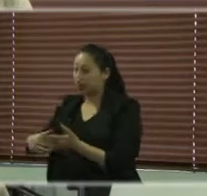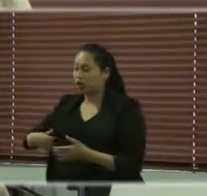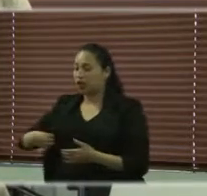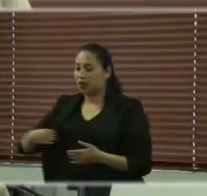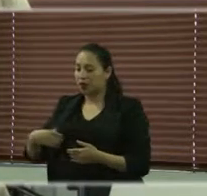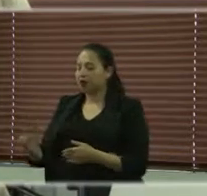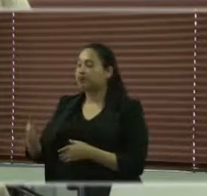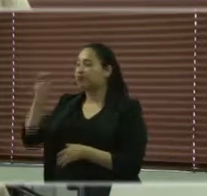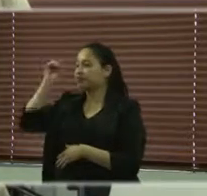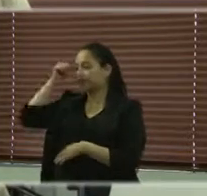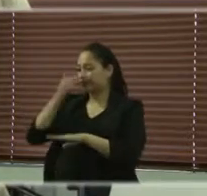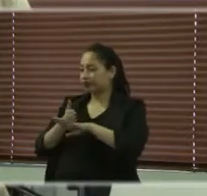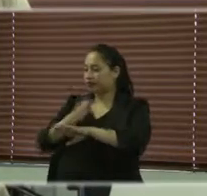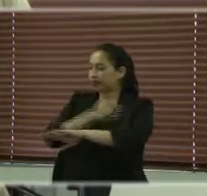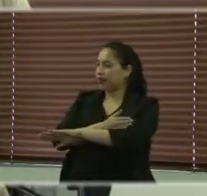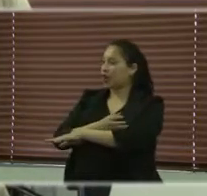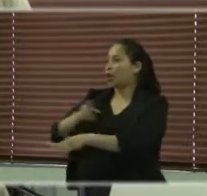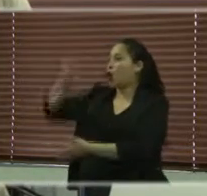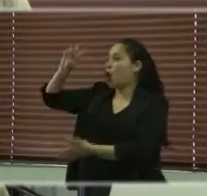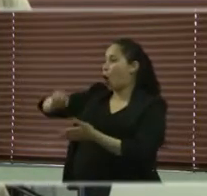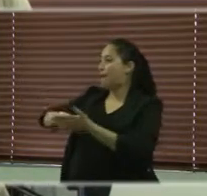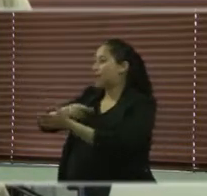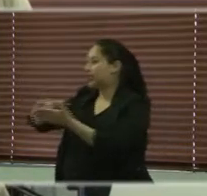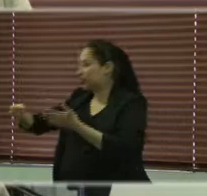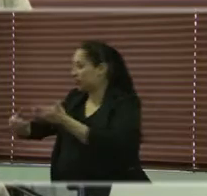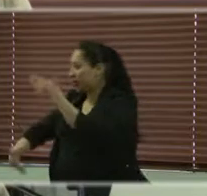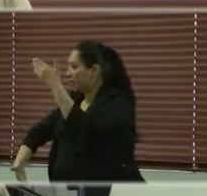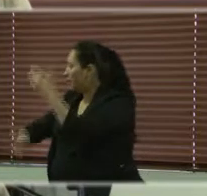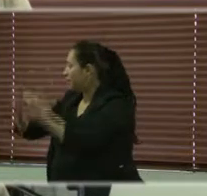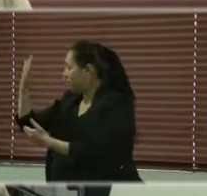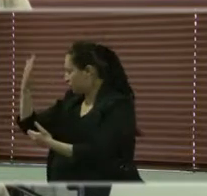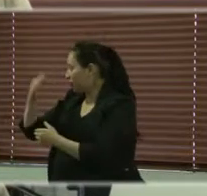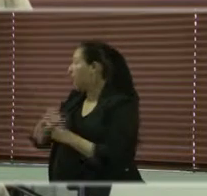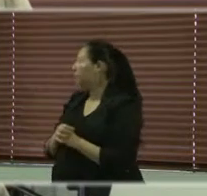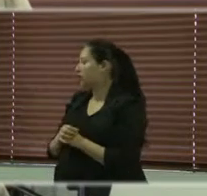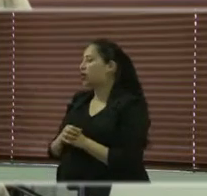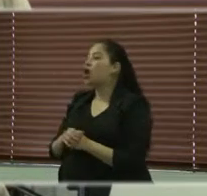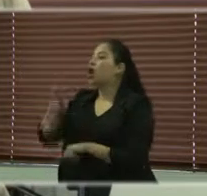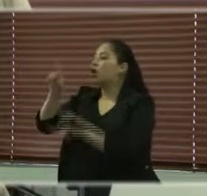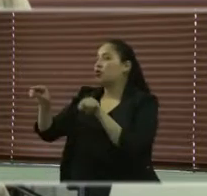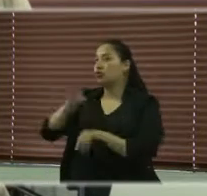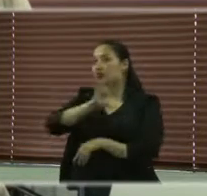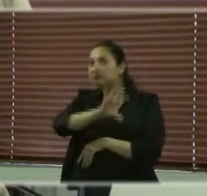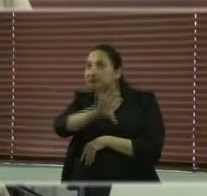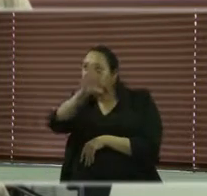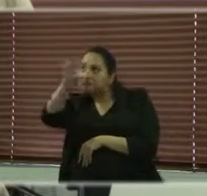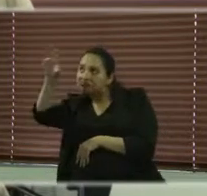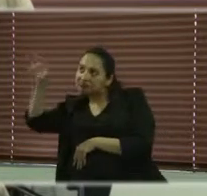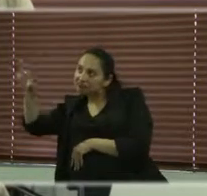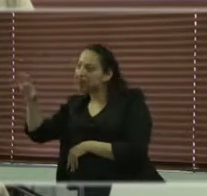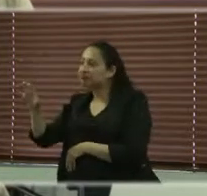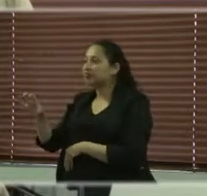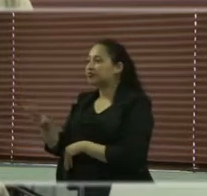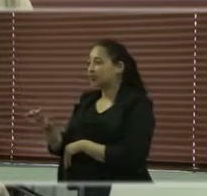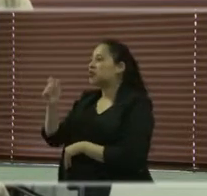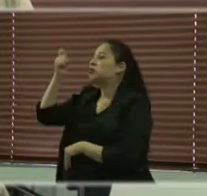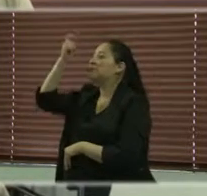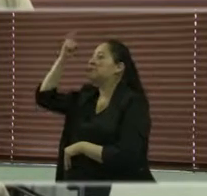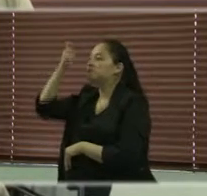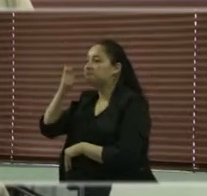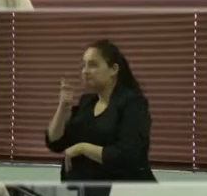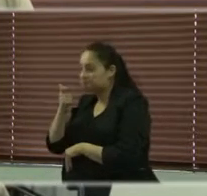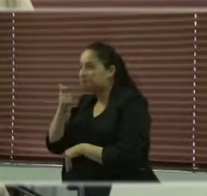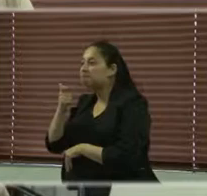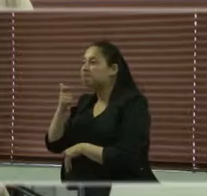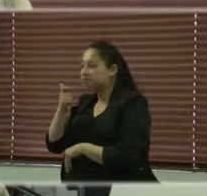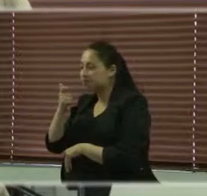vigor en algunos casos sobre todo en algunos países sus agencias de cooperación sí Se tomaron muy en serio lo de